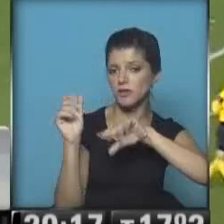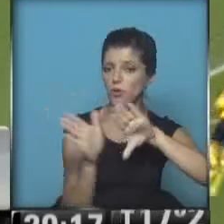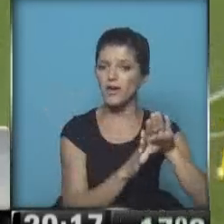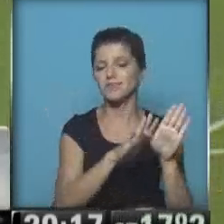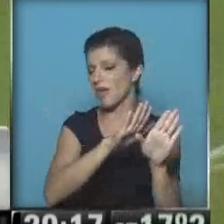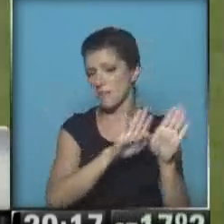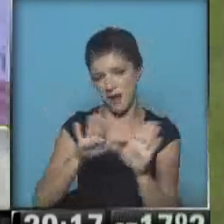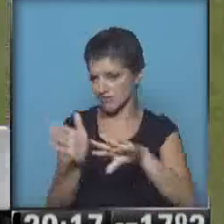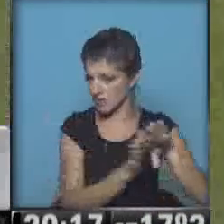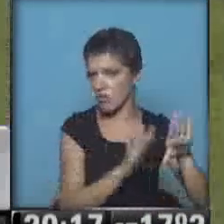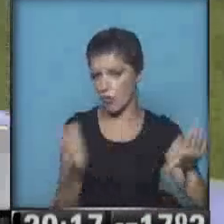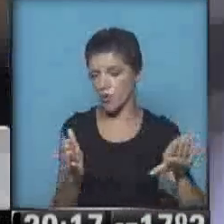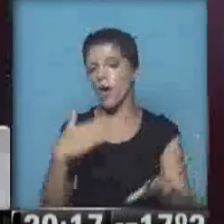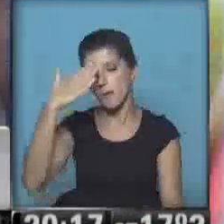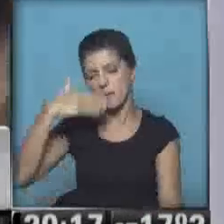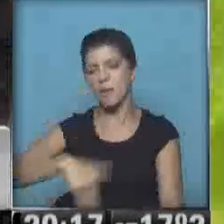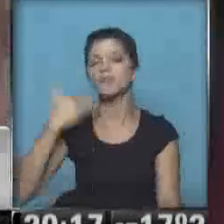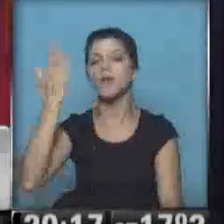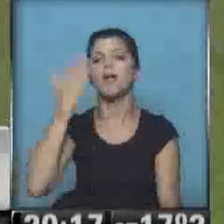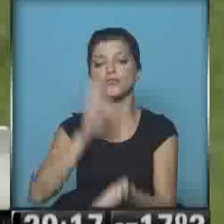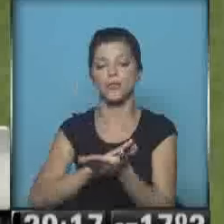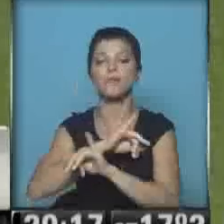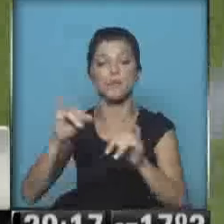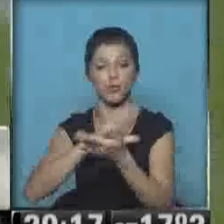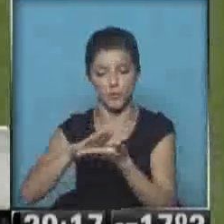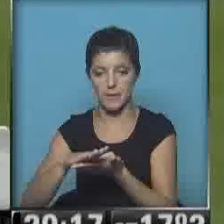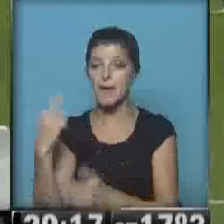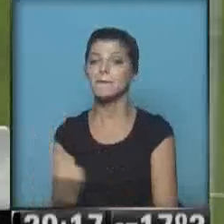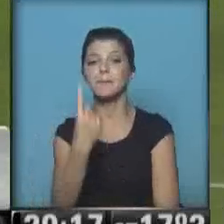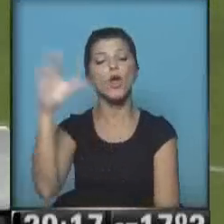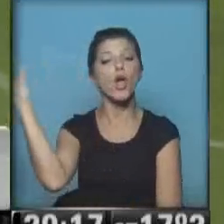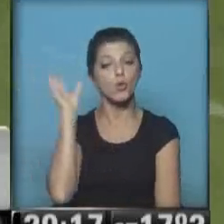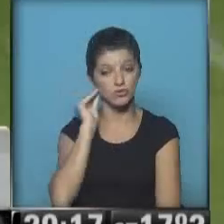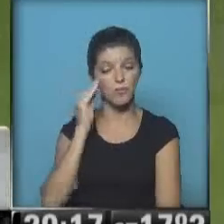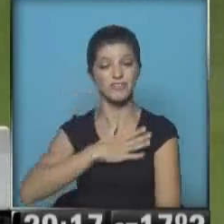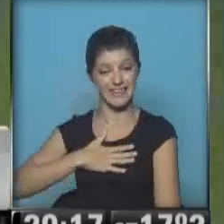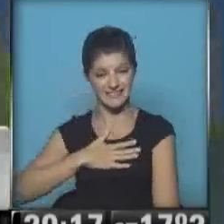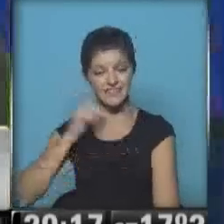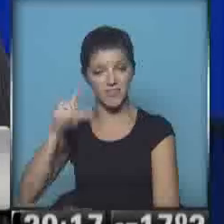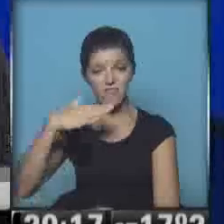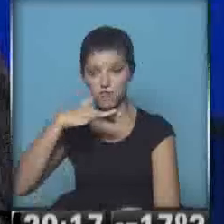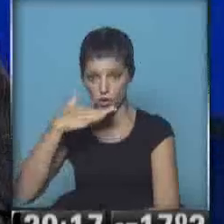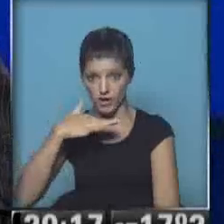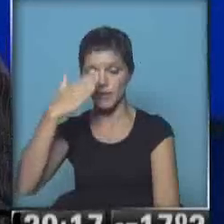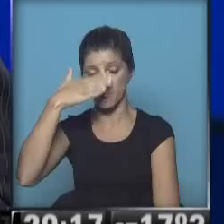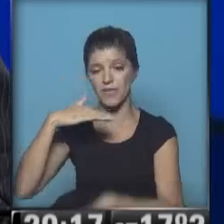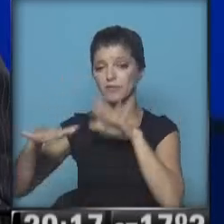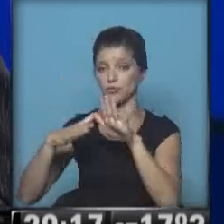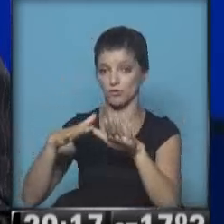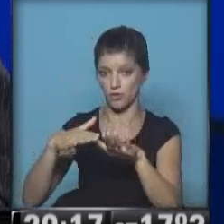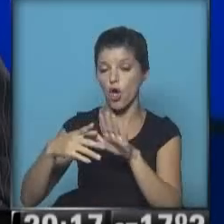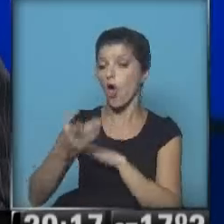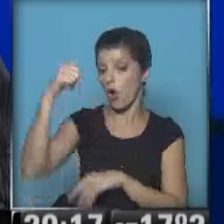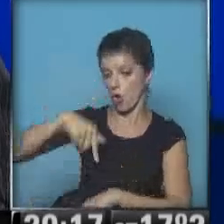otra cuestión y ya vamos a hablar de las novedades. Primero, escuchemos a los hinchas de Boca después de lo que ocurrió